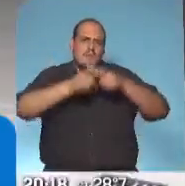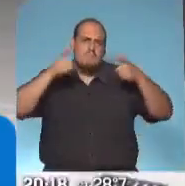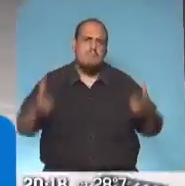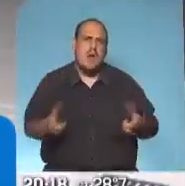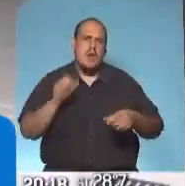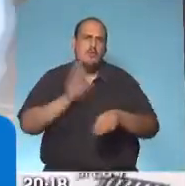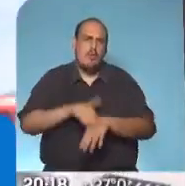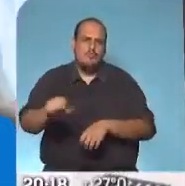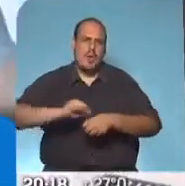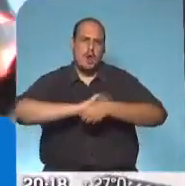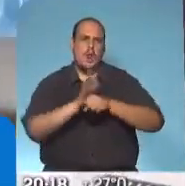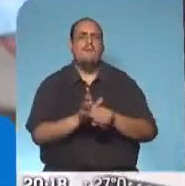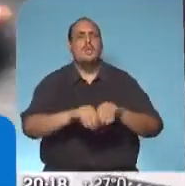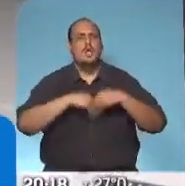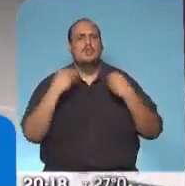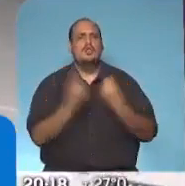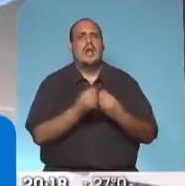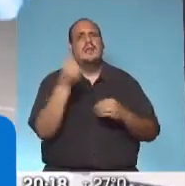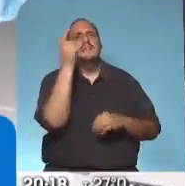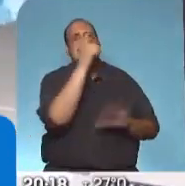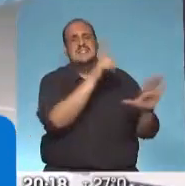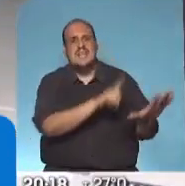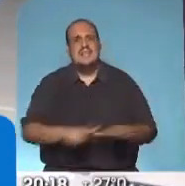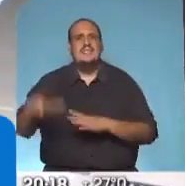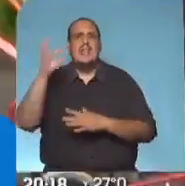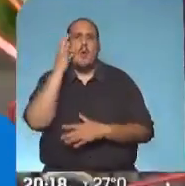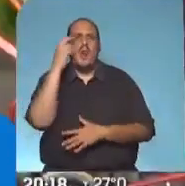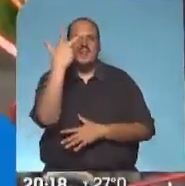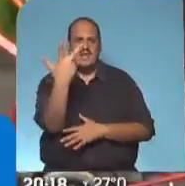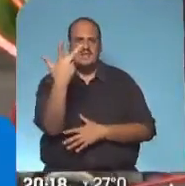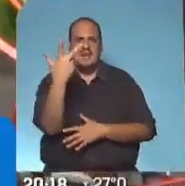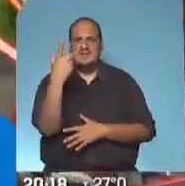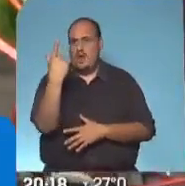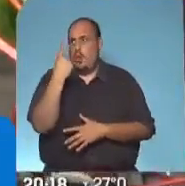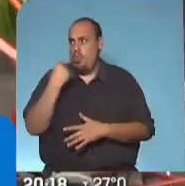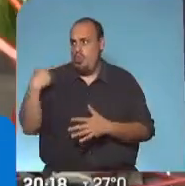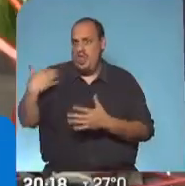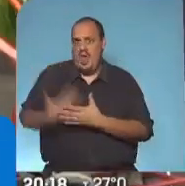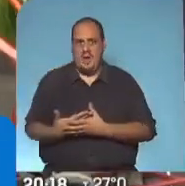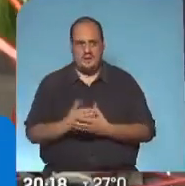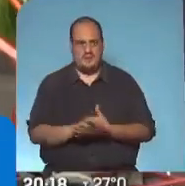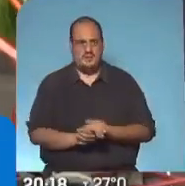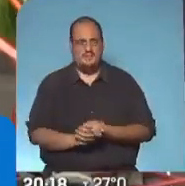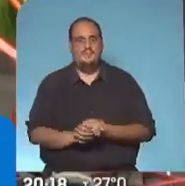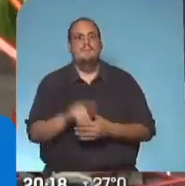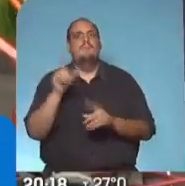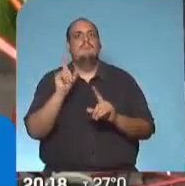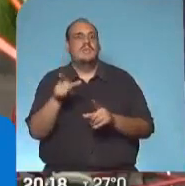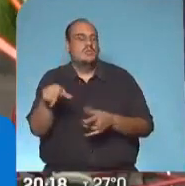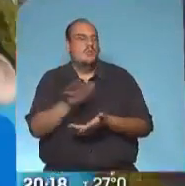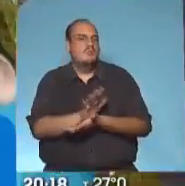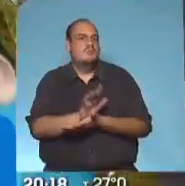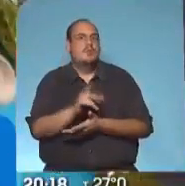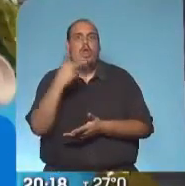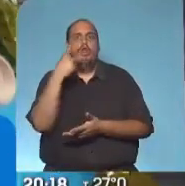coronavirus y alcanzaron las 743 en las últimas 24 horas, lo que rompe la tendencia